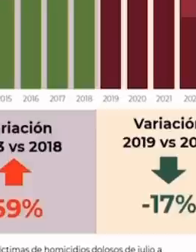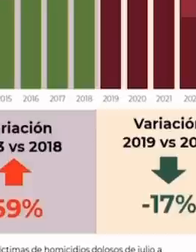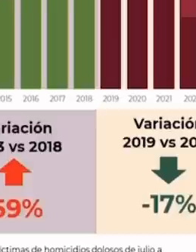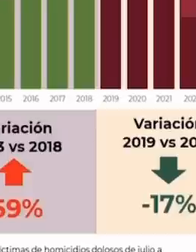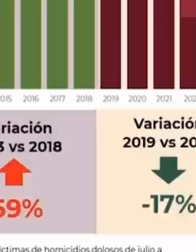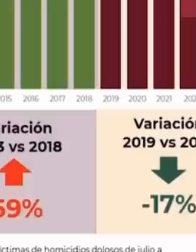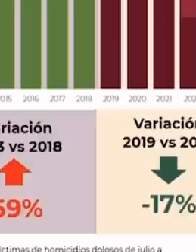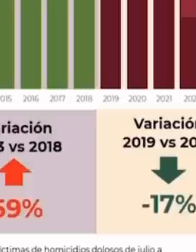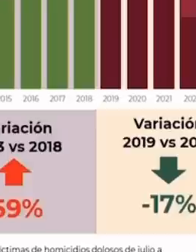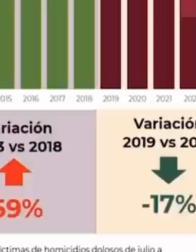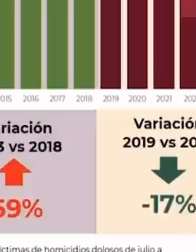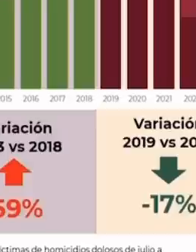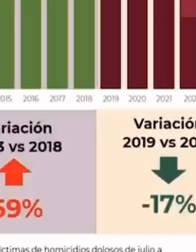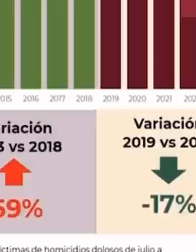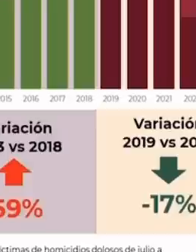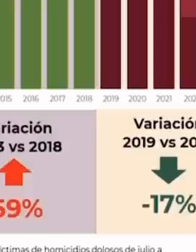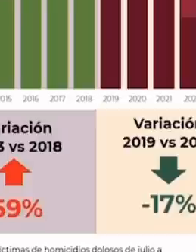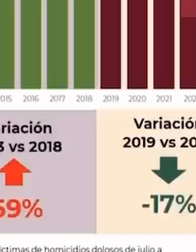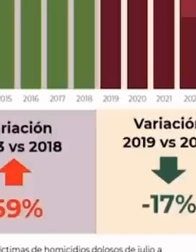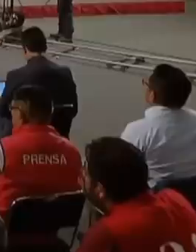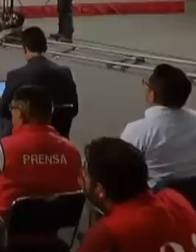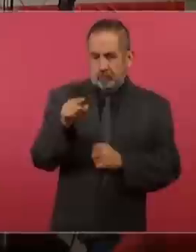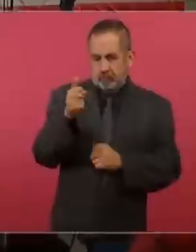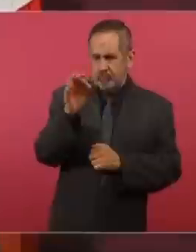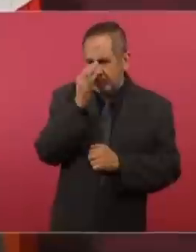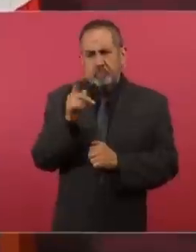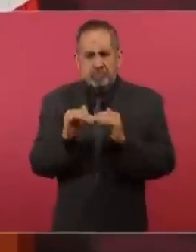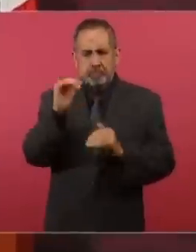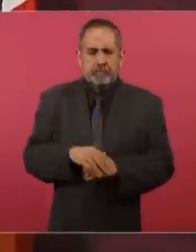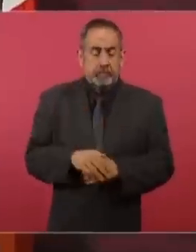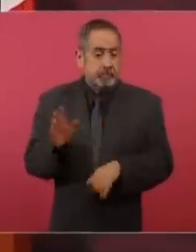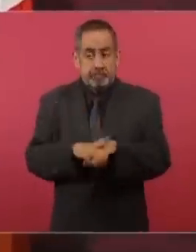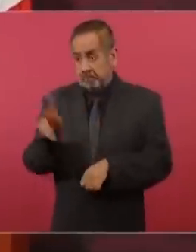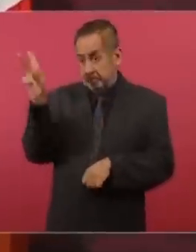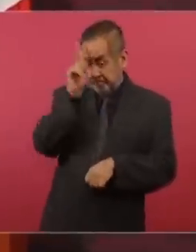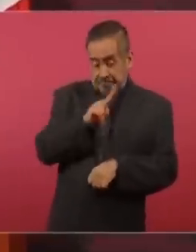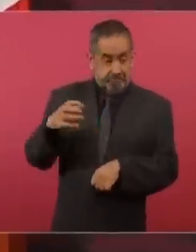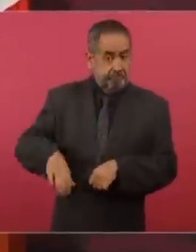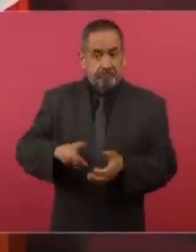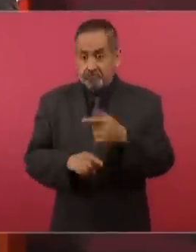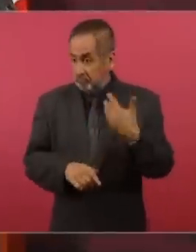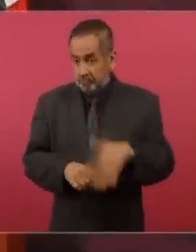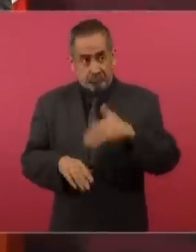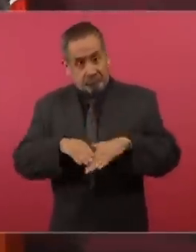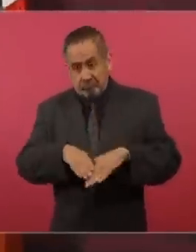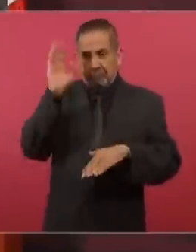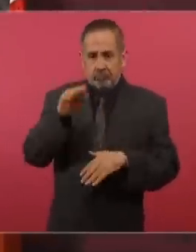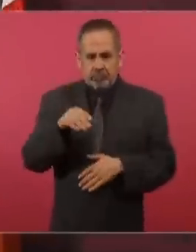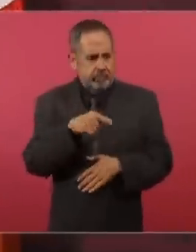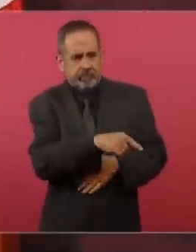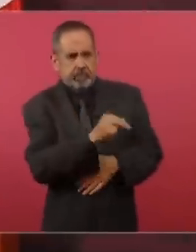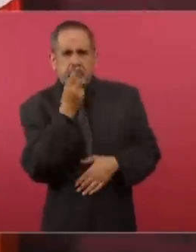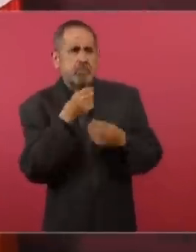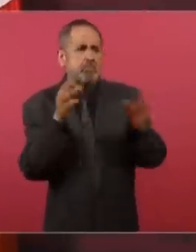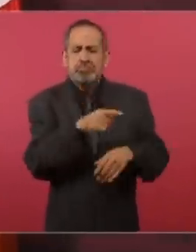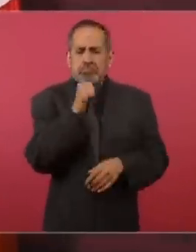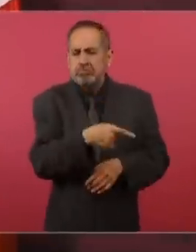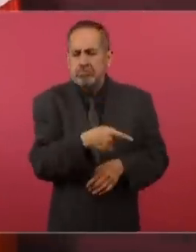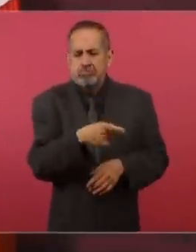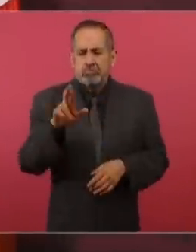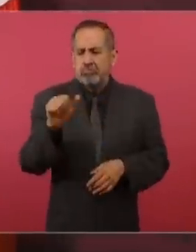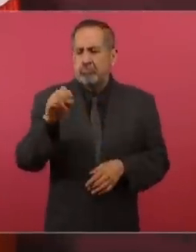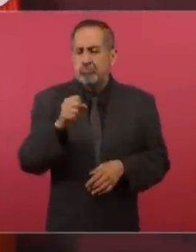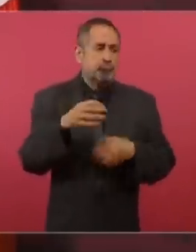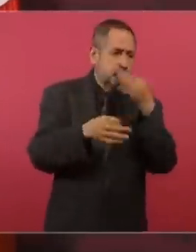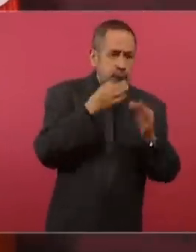disminuyó 31%. Con Fox aumentó poco. El campeón, aunque esto no lo dice